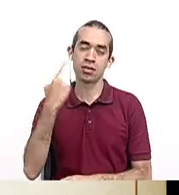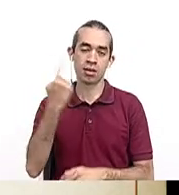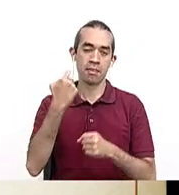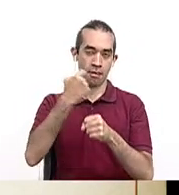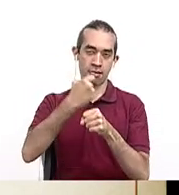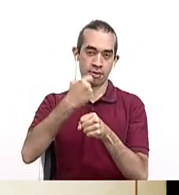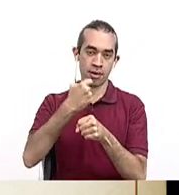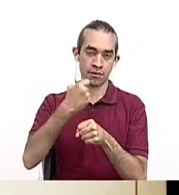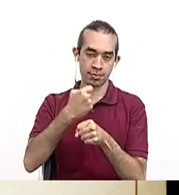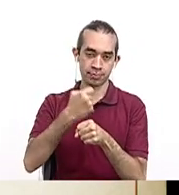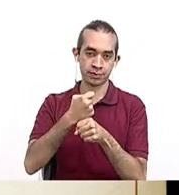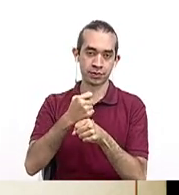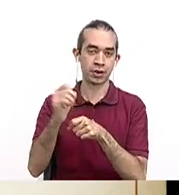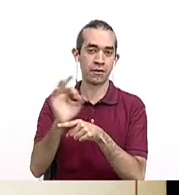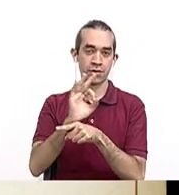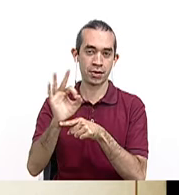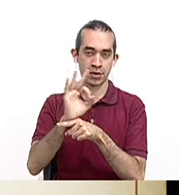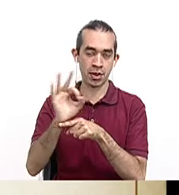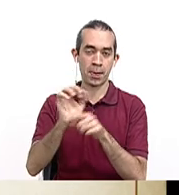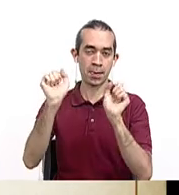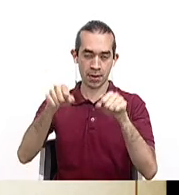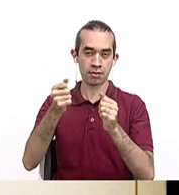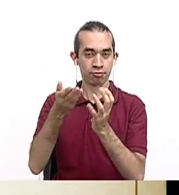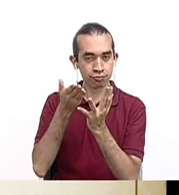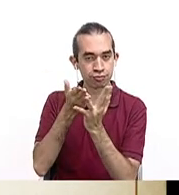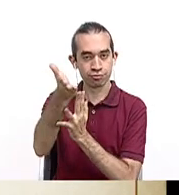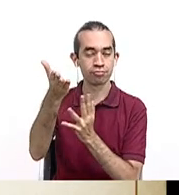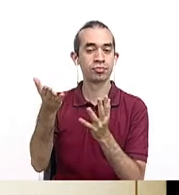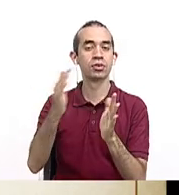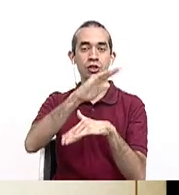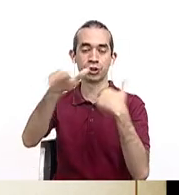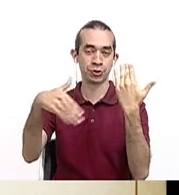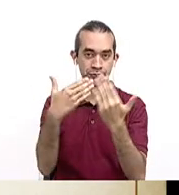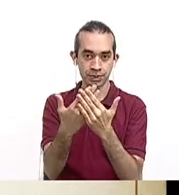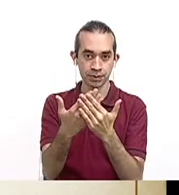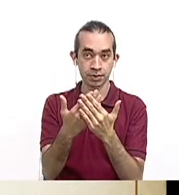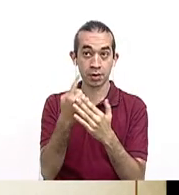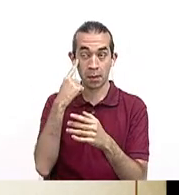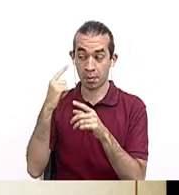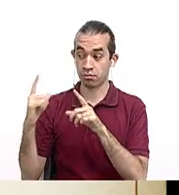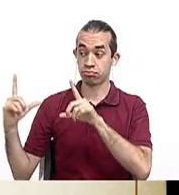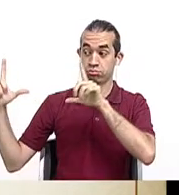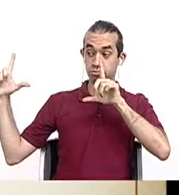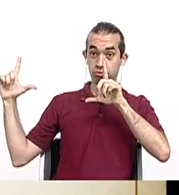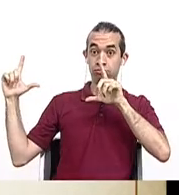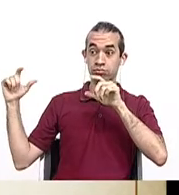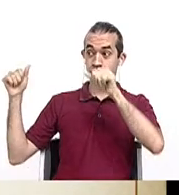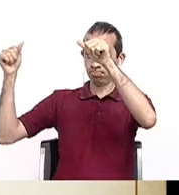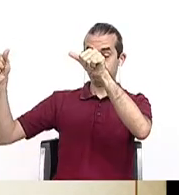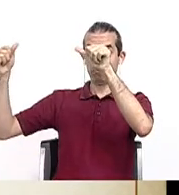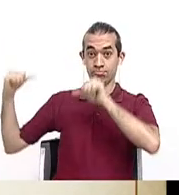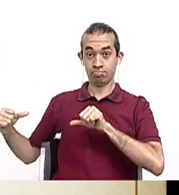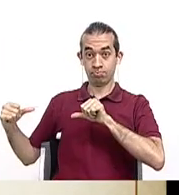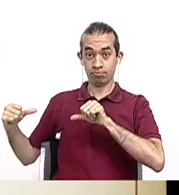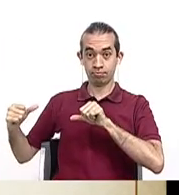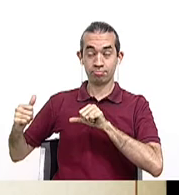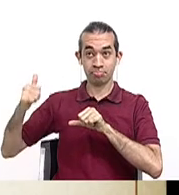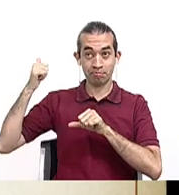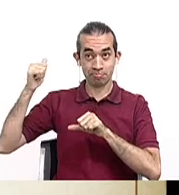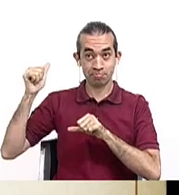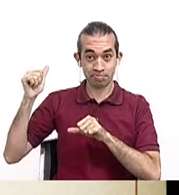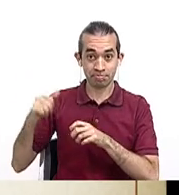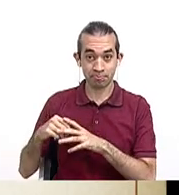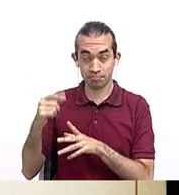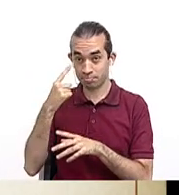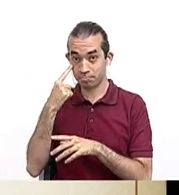en función de poder llegar hasta todas y todos ese anuncio invitaba a escuchar el mensaje